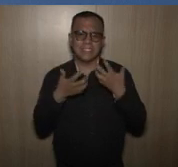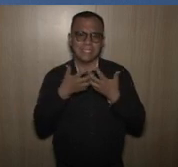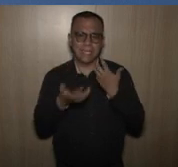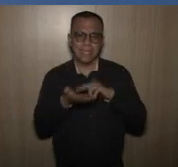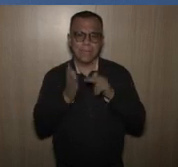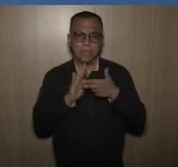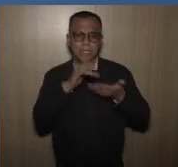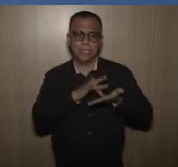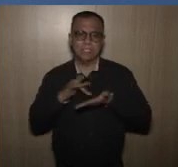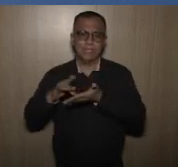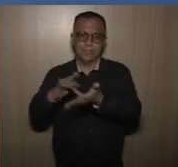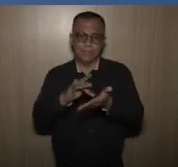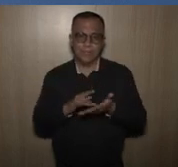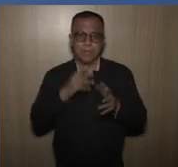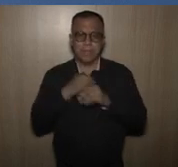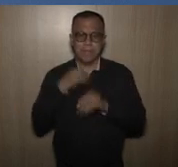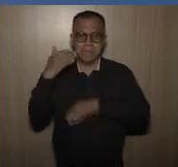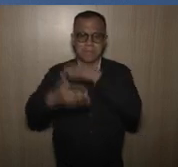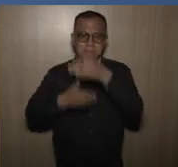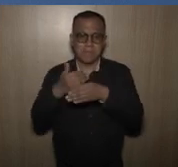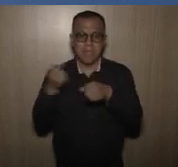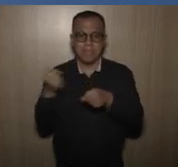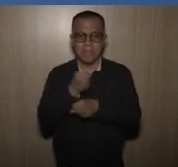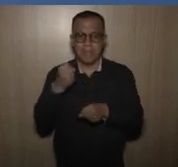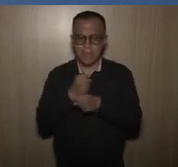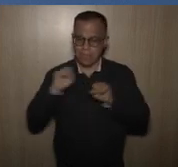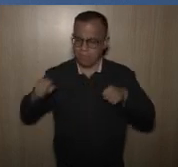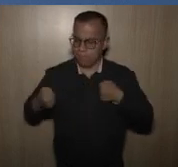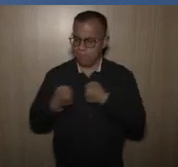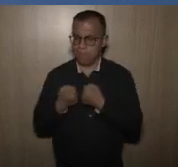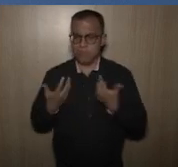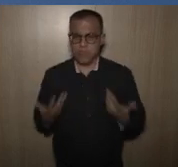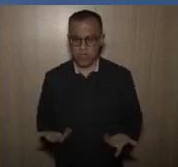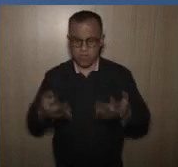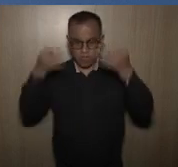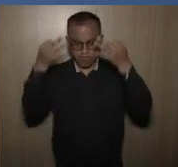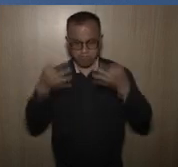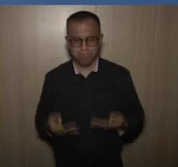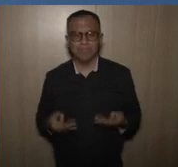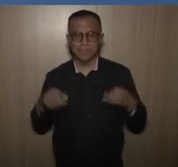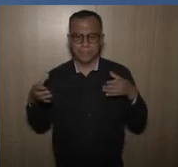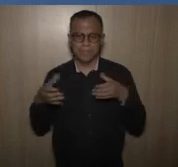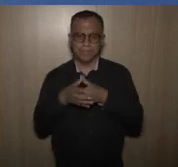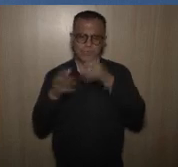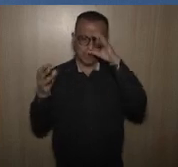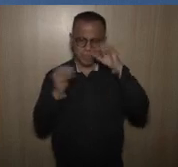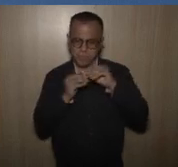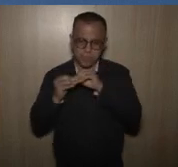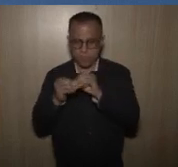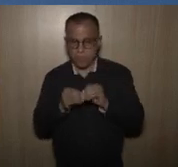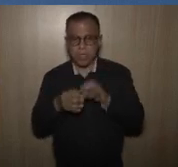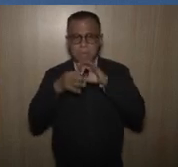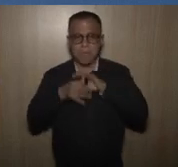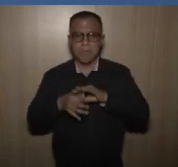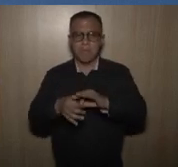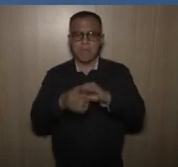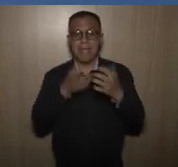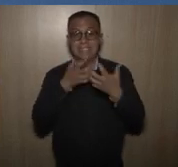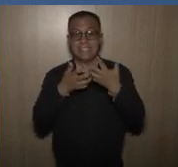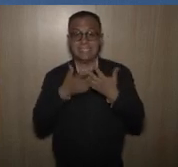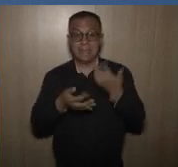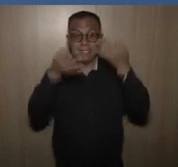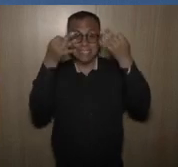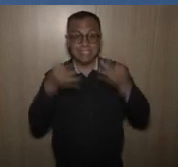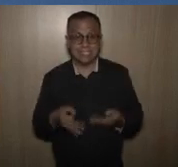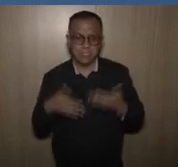las instituciones, para seguir trabajando de manera articulada en la consolidación del fortalecimiento del sistema de